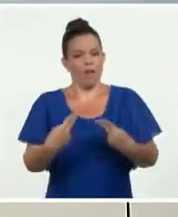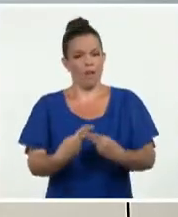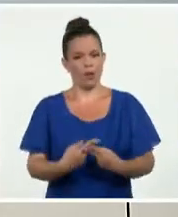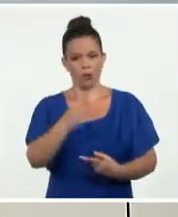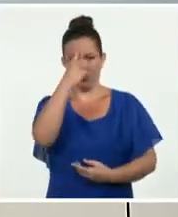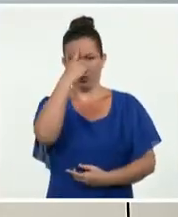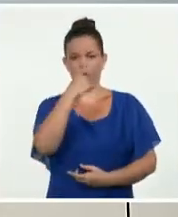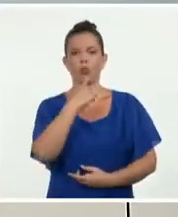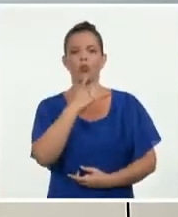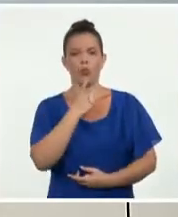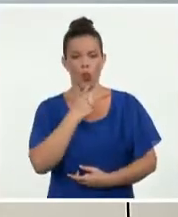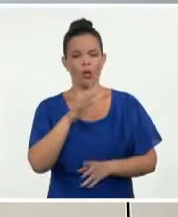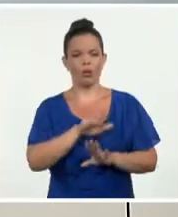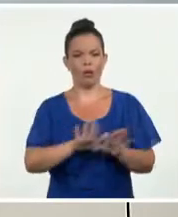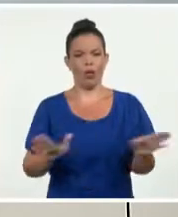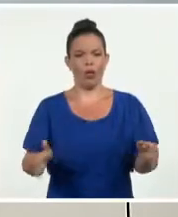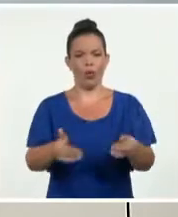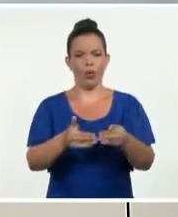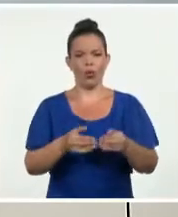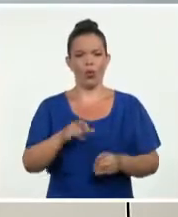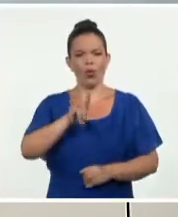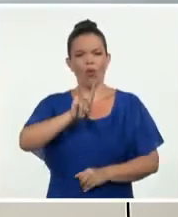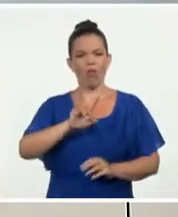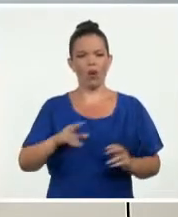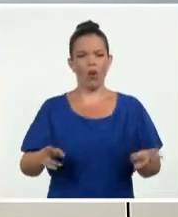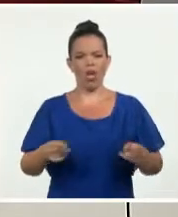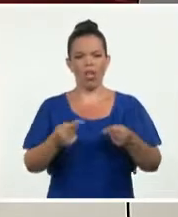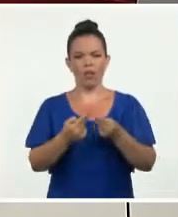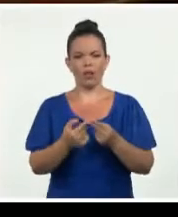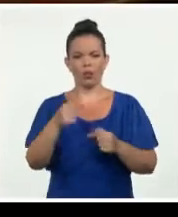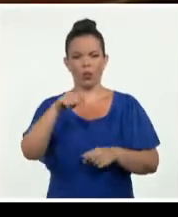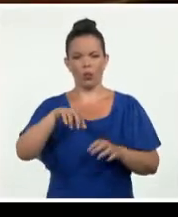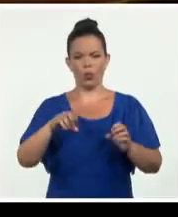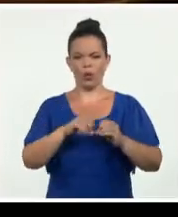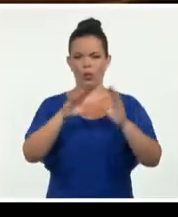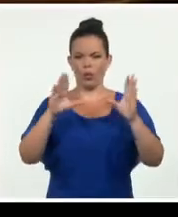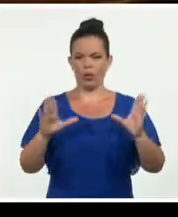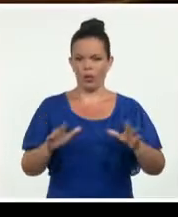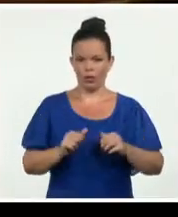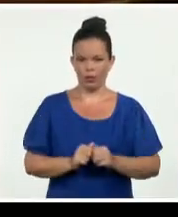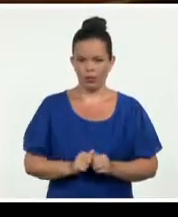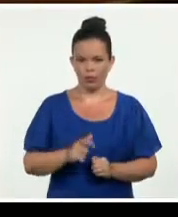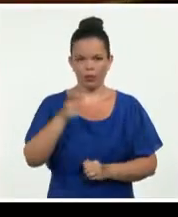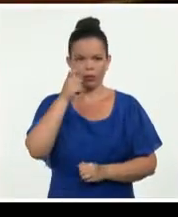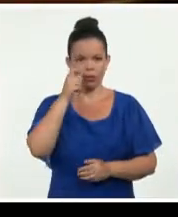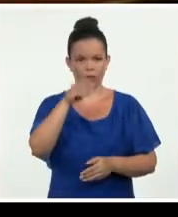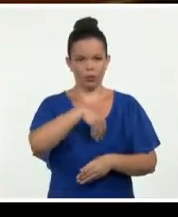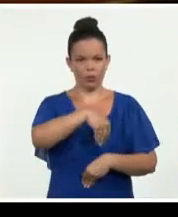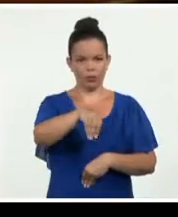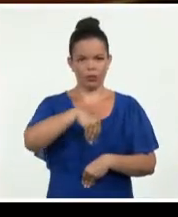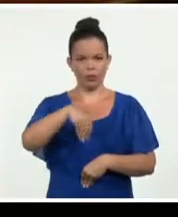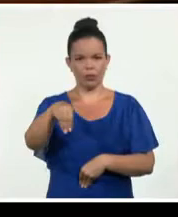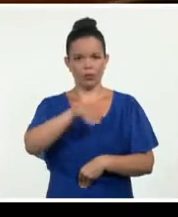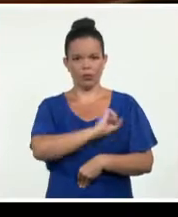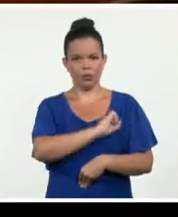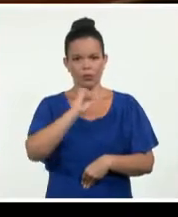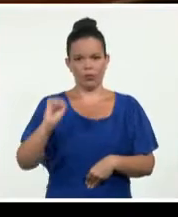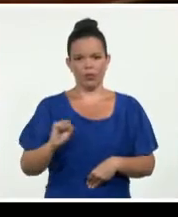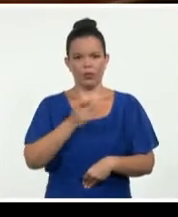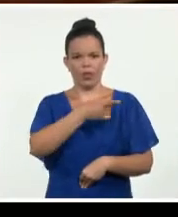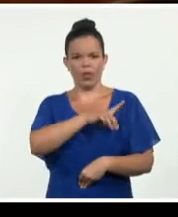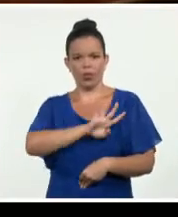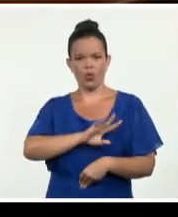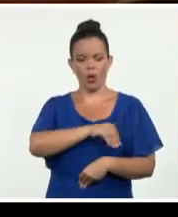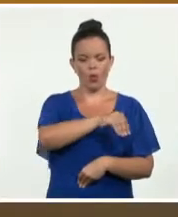que concluyó su novena y última ronda en horas de la mañana. Omar pactó tablas ante el portugués Andrés Sousa en 14 movimientos de